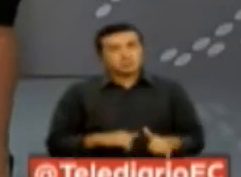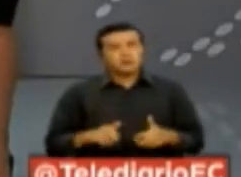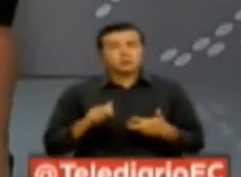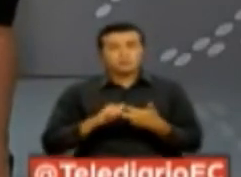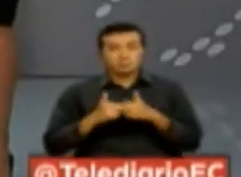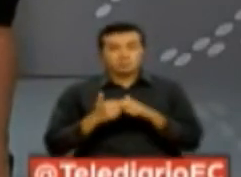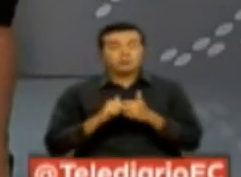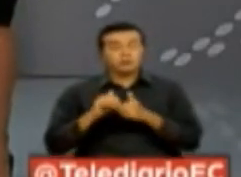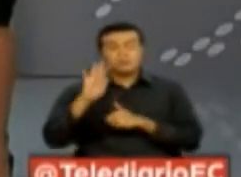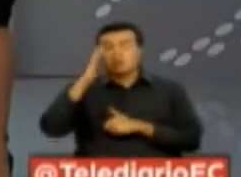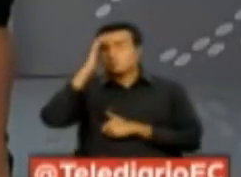también debería ser una preocupación para el municipio